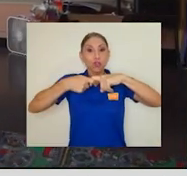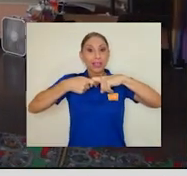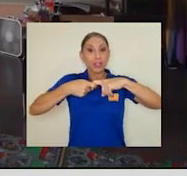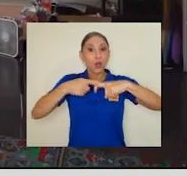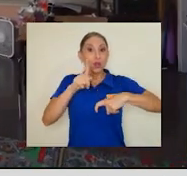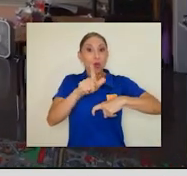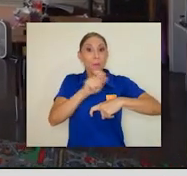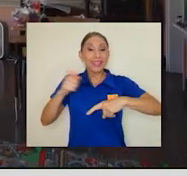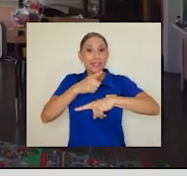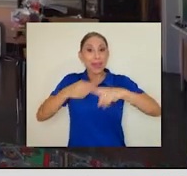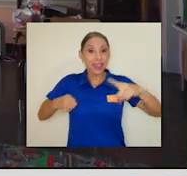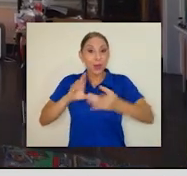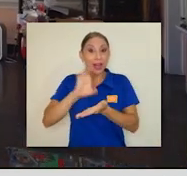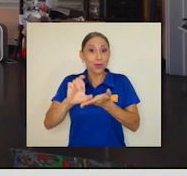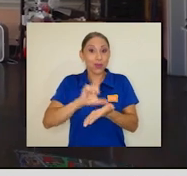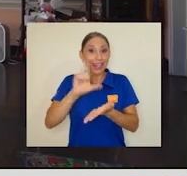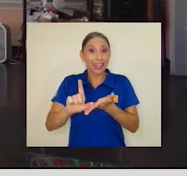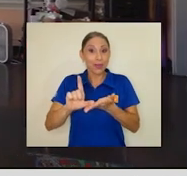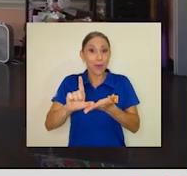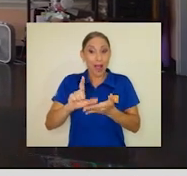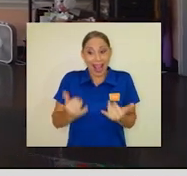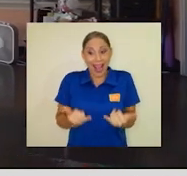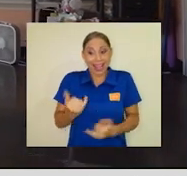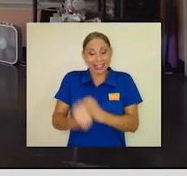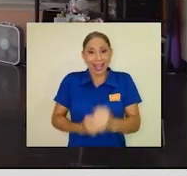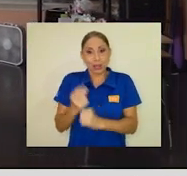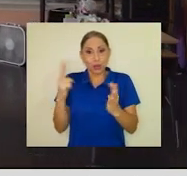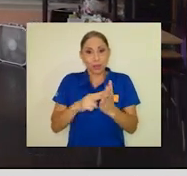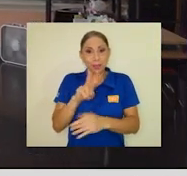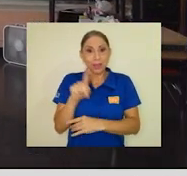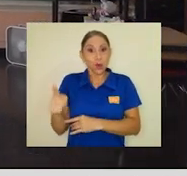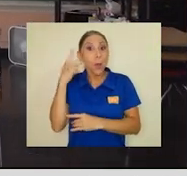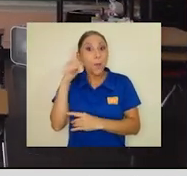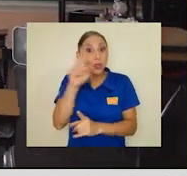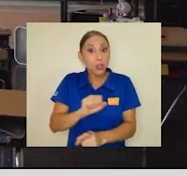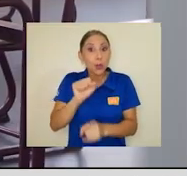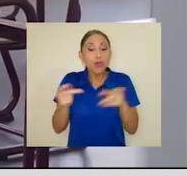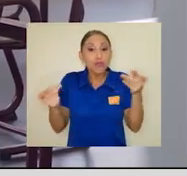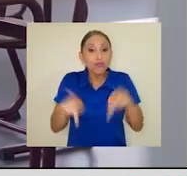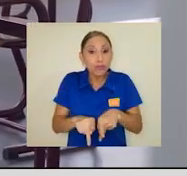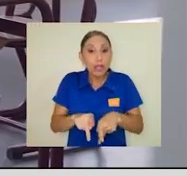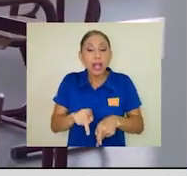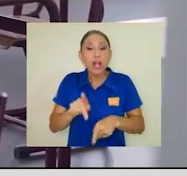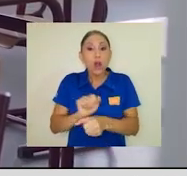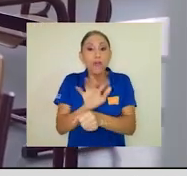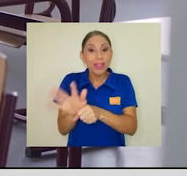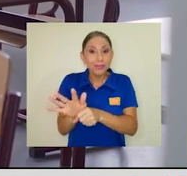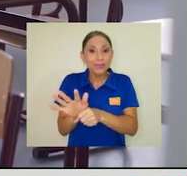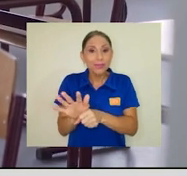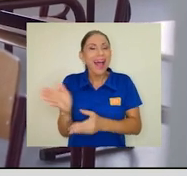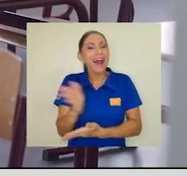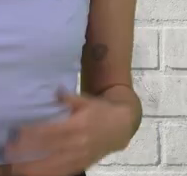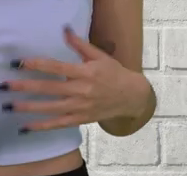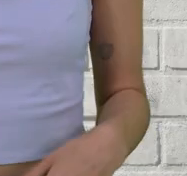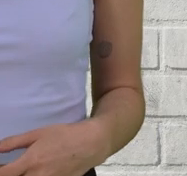Durante un mes y medio del 2021 debido al impacto de la covid-19 son algunos de los principales